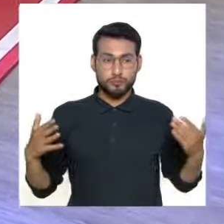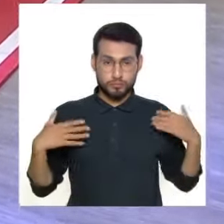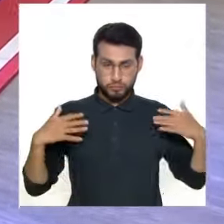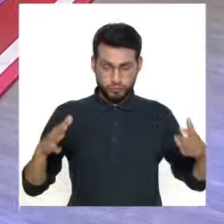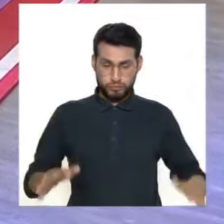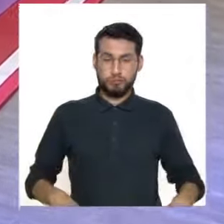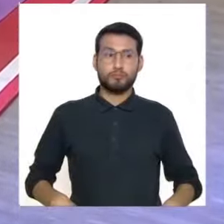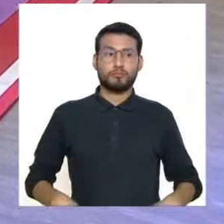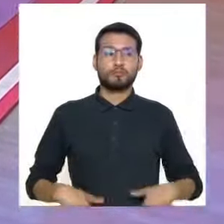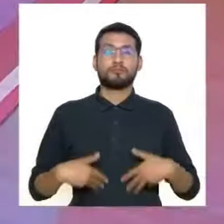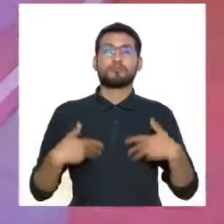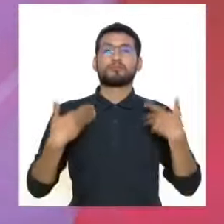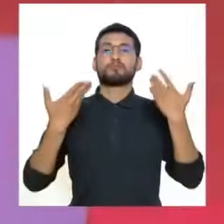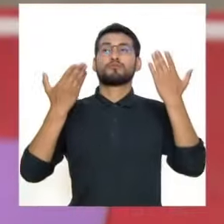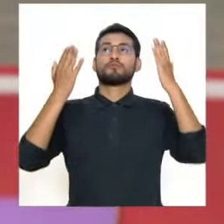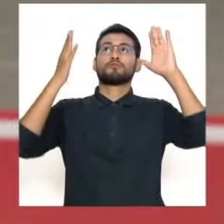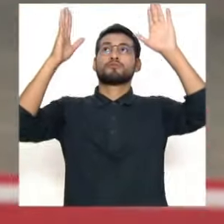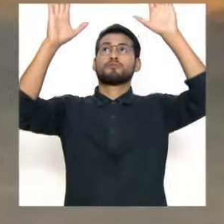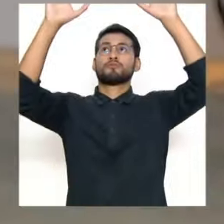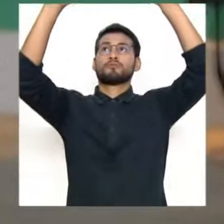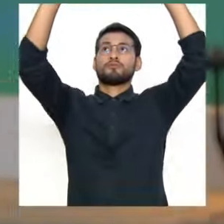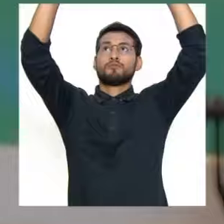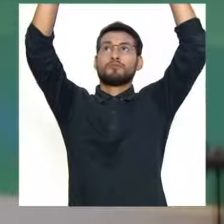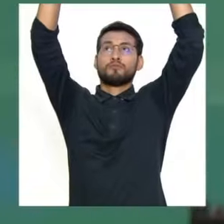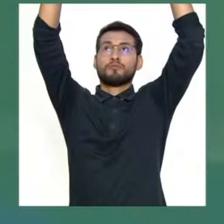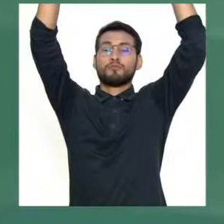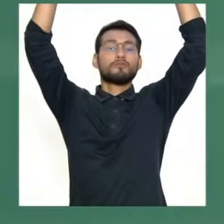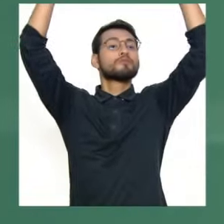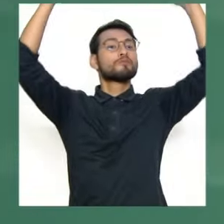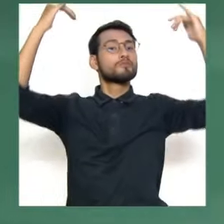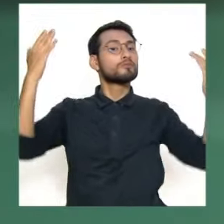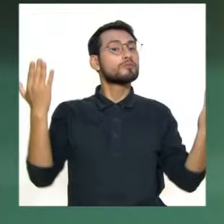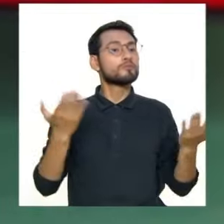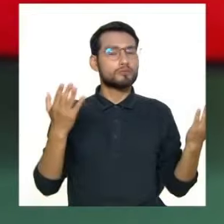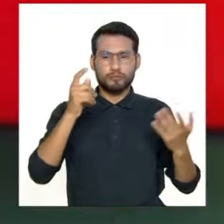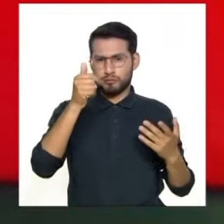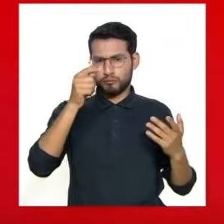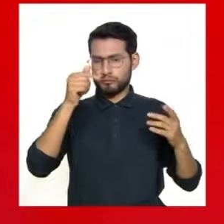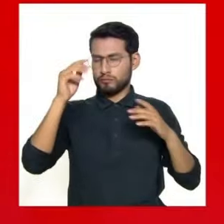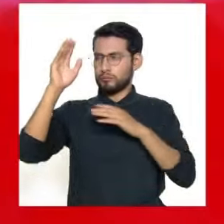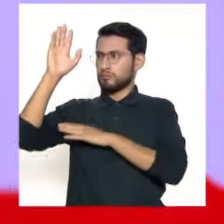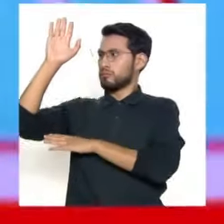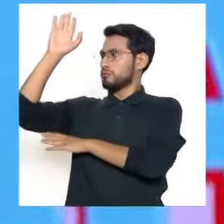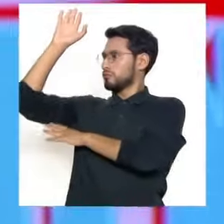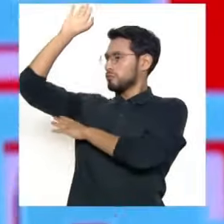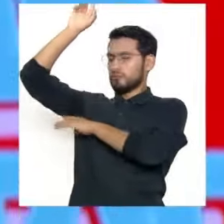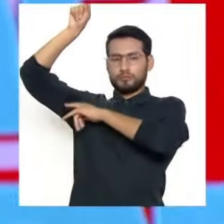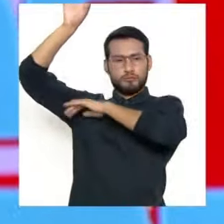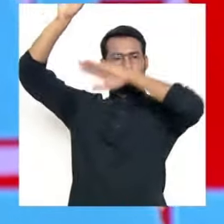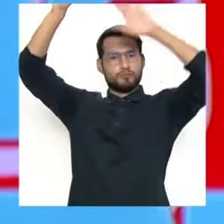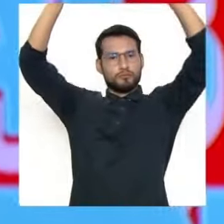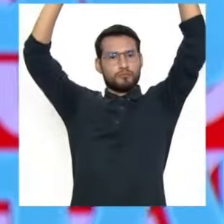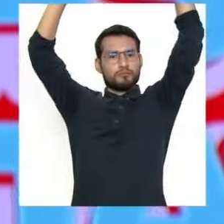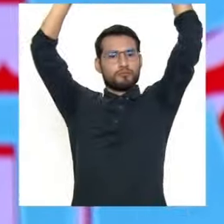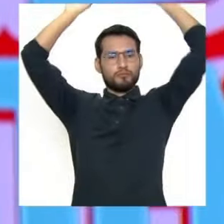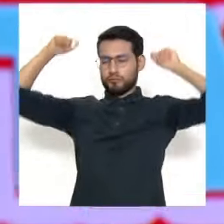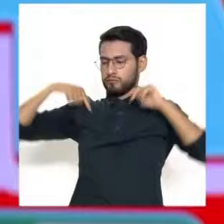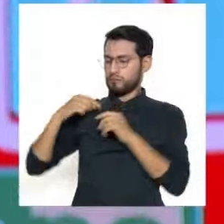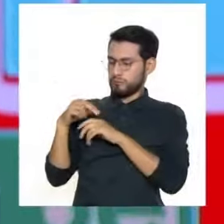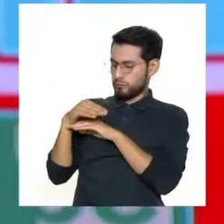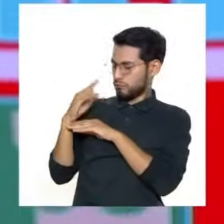brazos hacia arriba y ligeramente hacia atrás junto Las Palmas de las manos